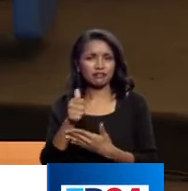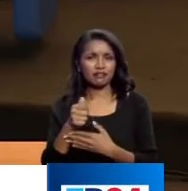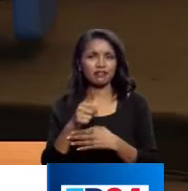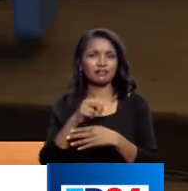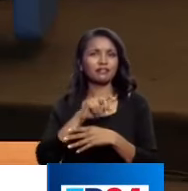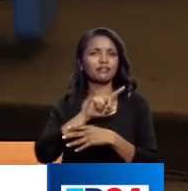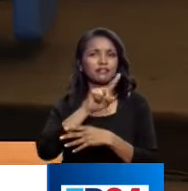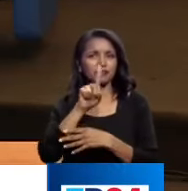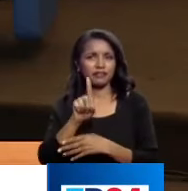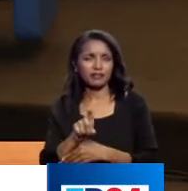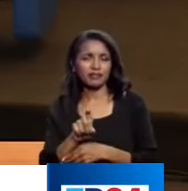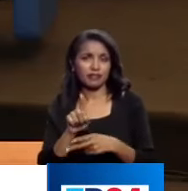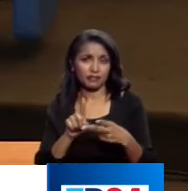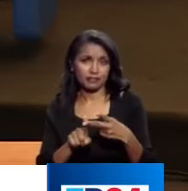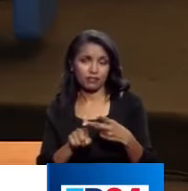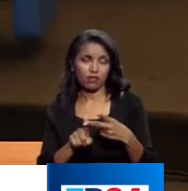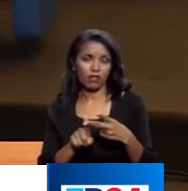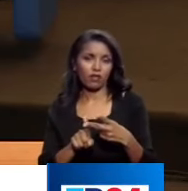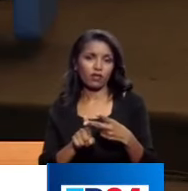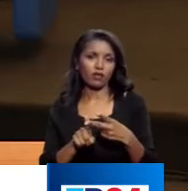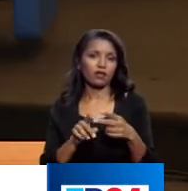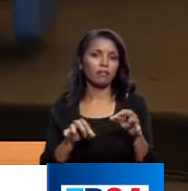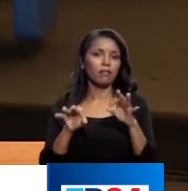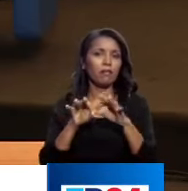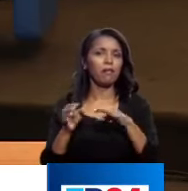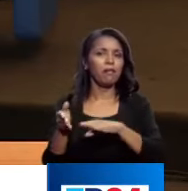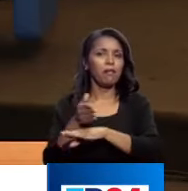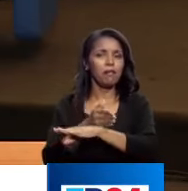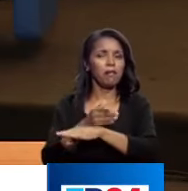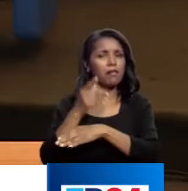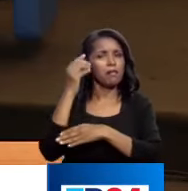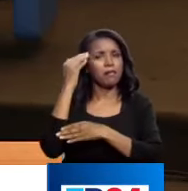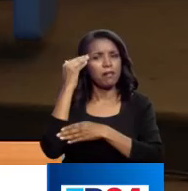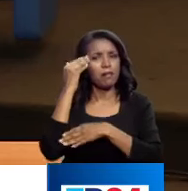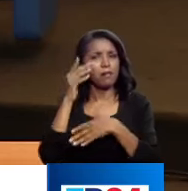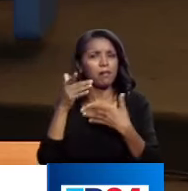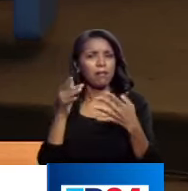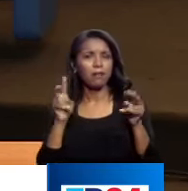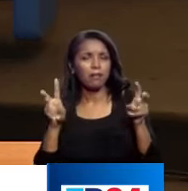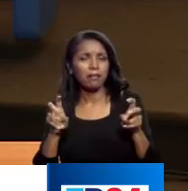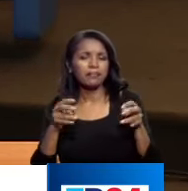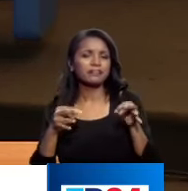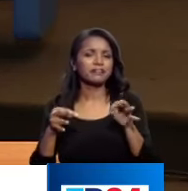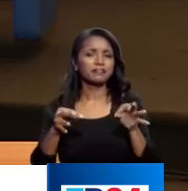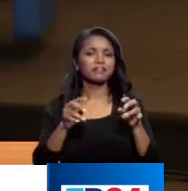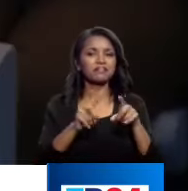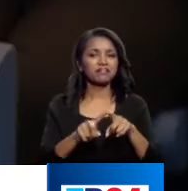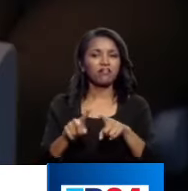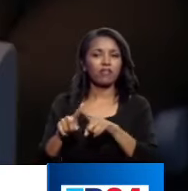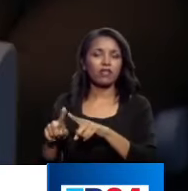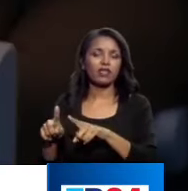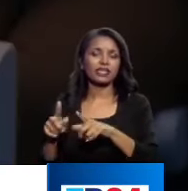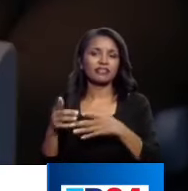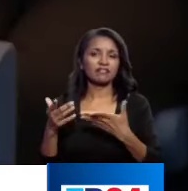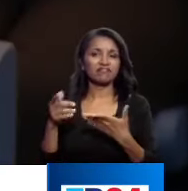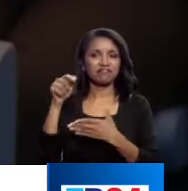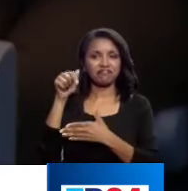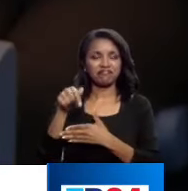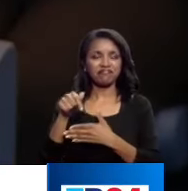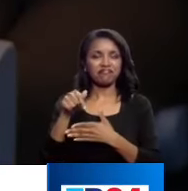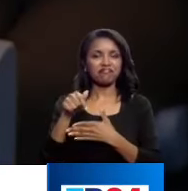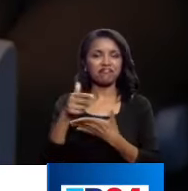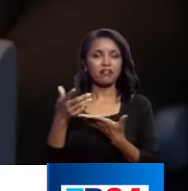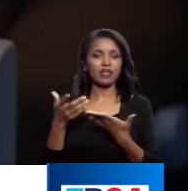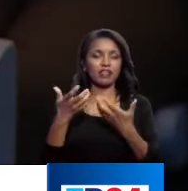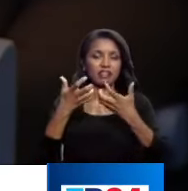realizarán al azar a los candidatos, son el producto del intercambio de conocimientos, retroalimentación y discusión de todos los actores